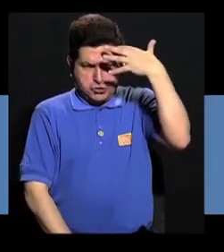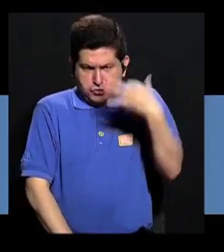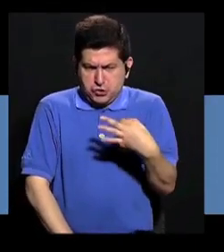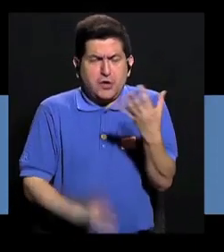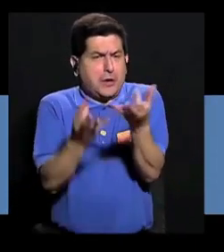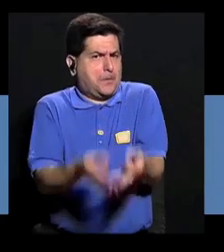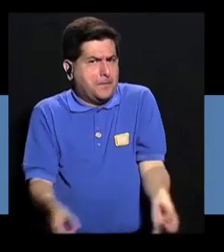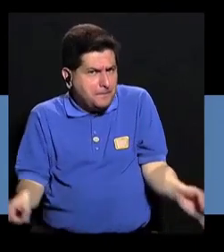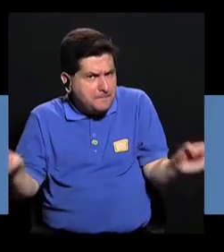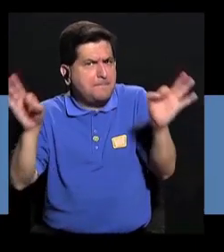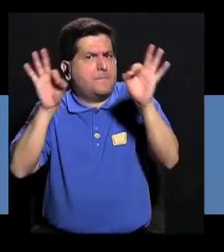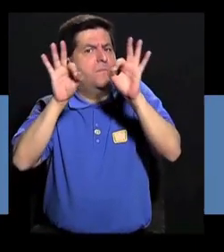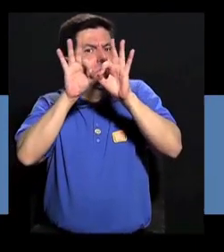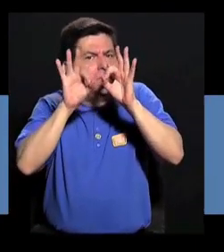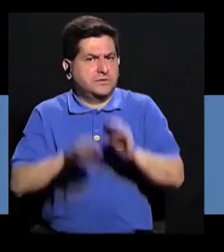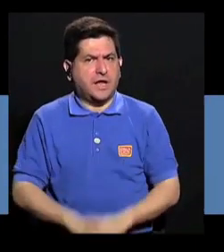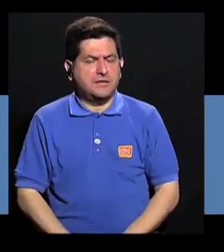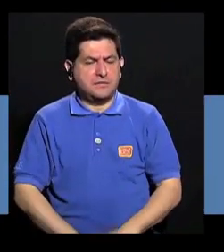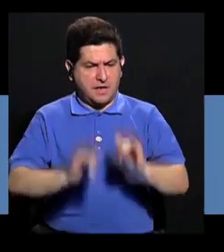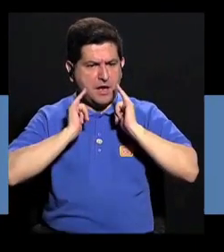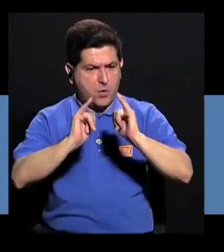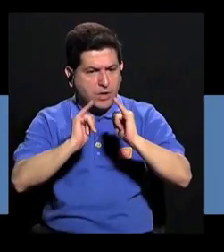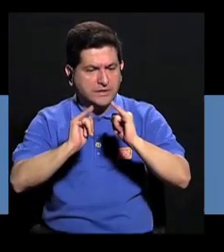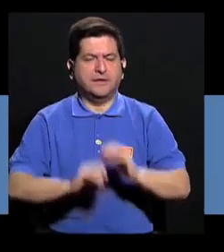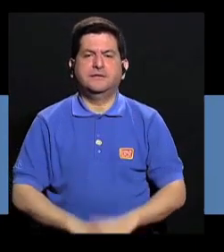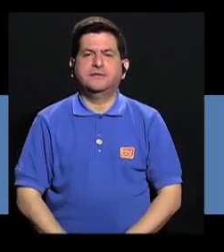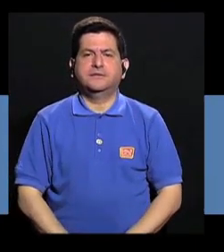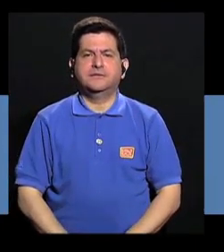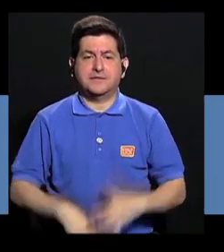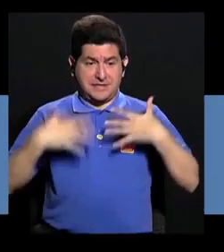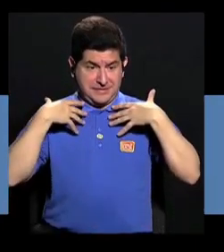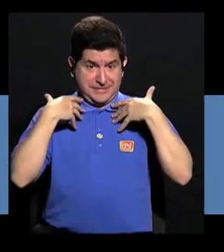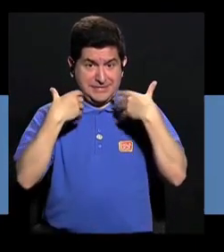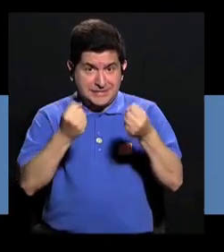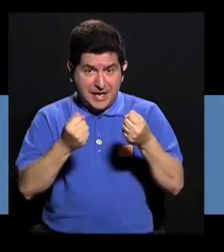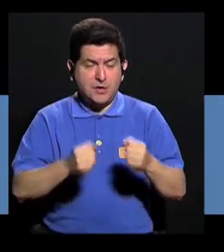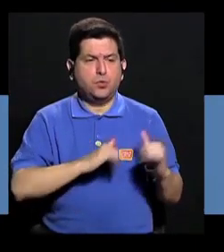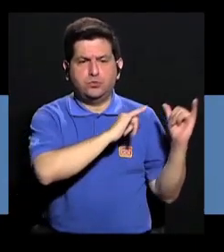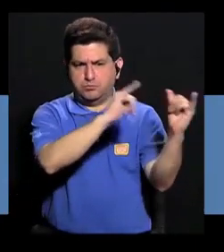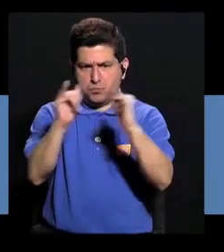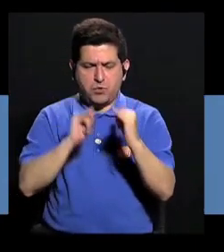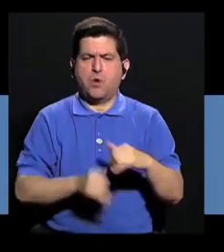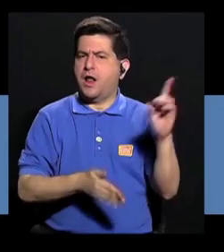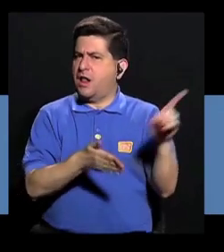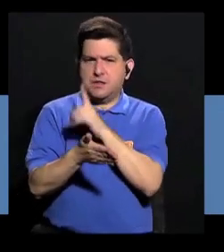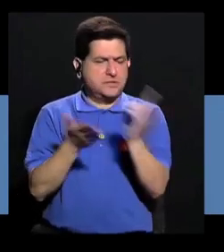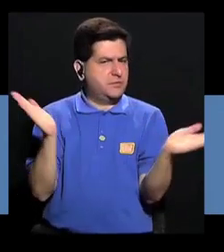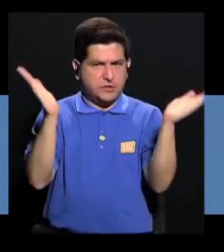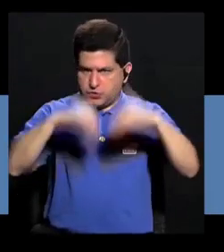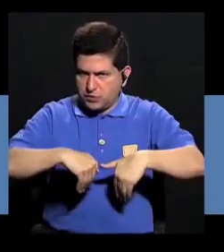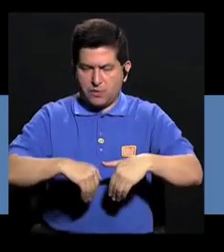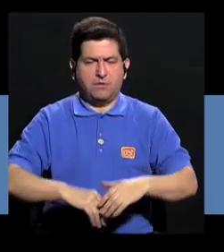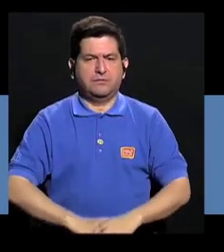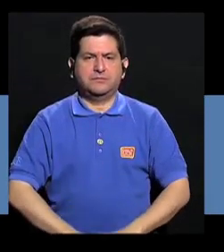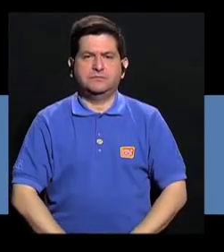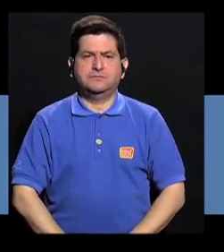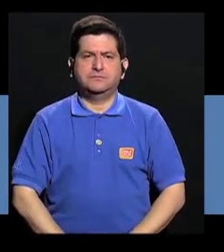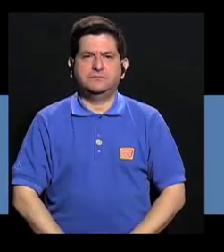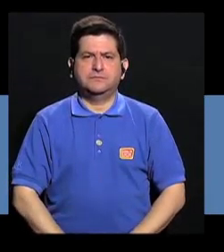Bueno, yo creo que lo más importante es la igualdad, o sea, que la salud sea por igual, que no haya discriminación